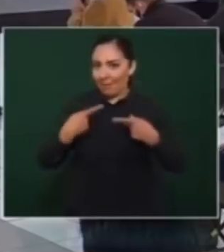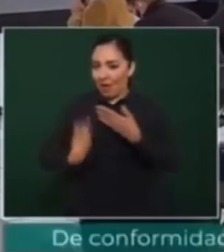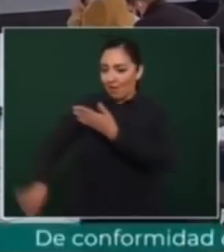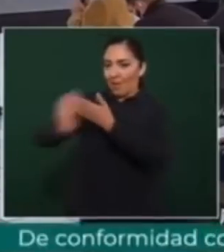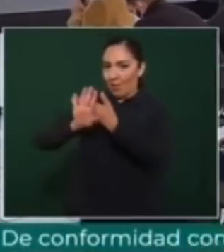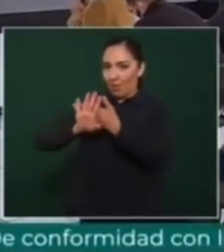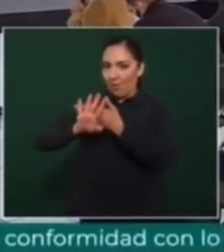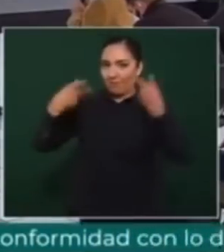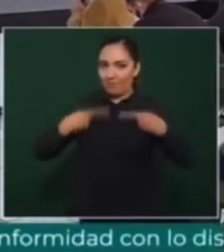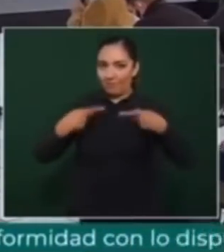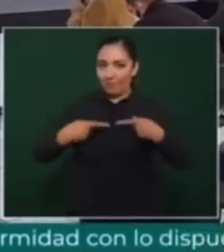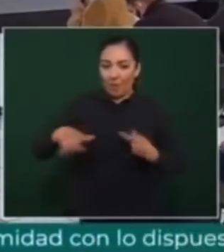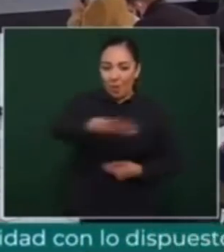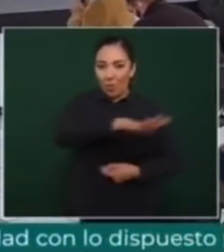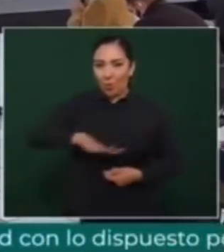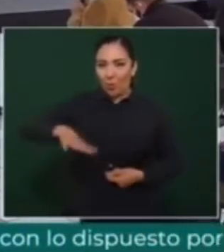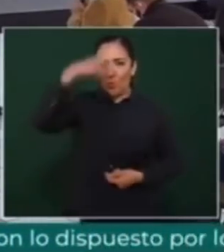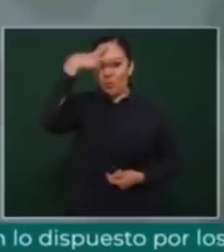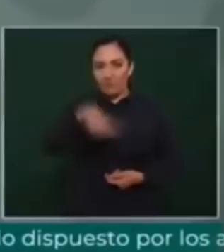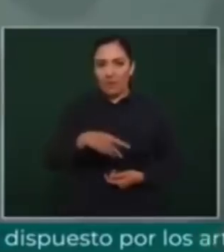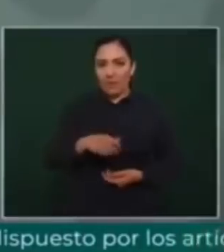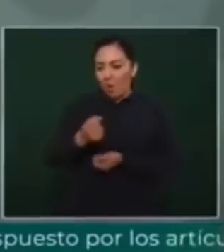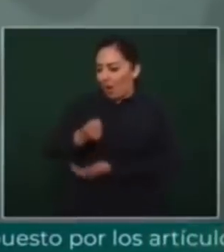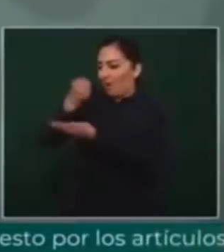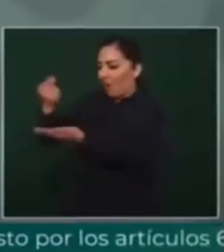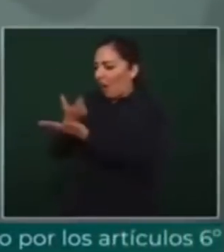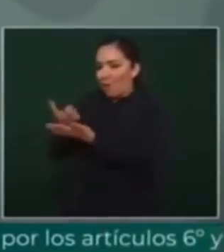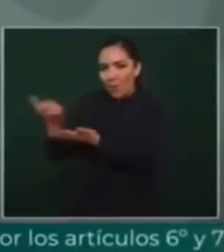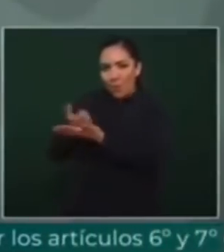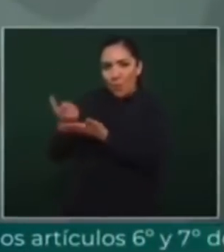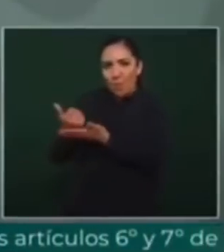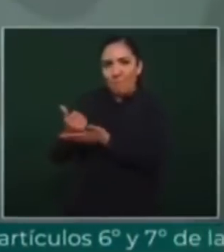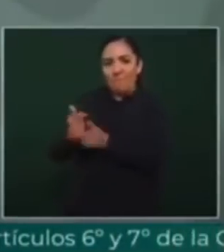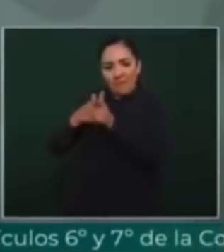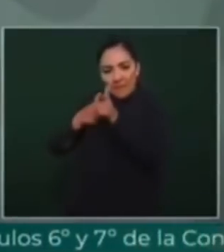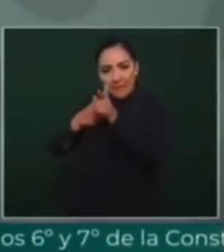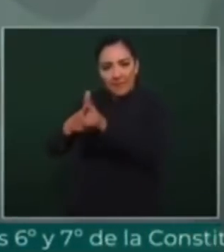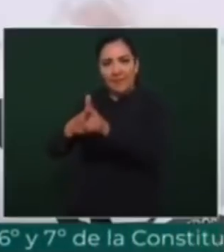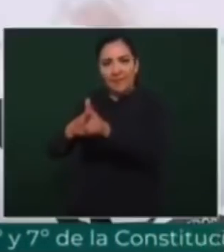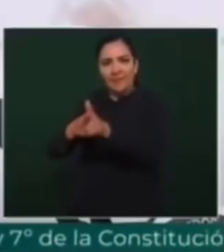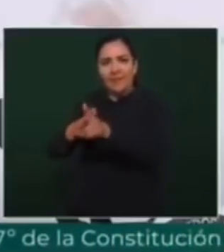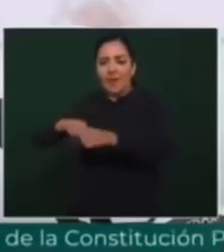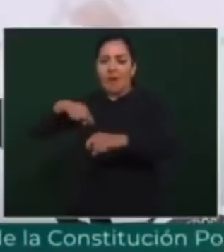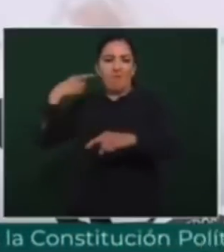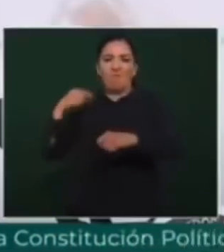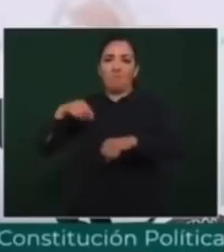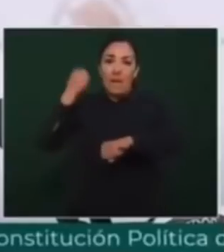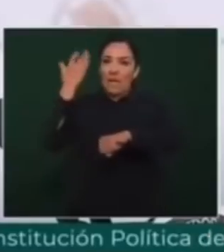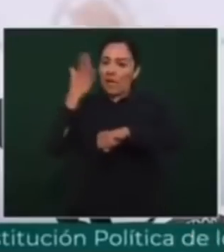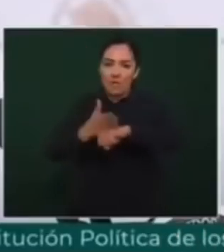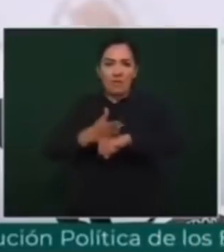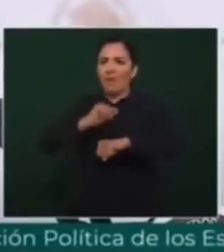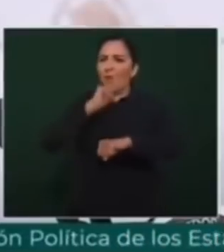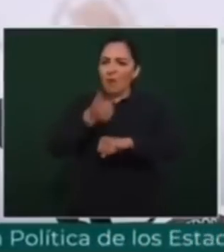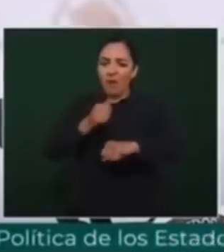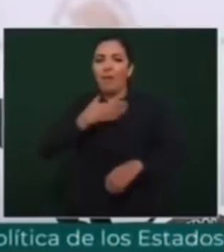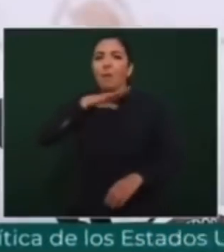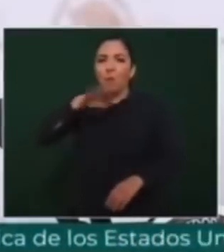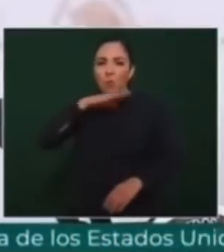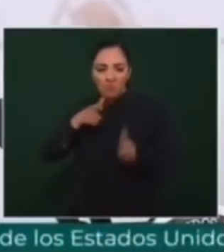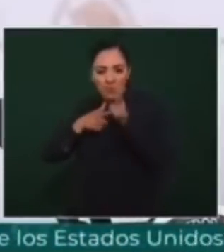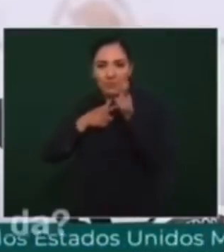pueblo. Les pagan todo ese dinero para mantener el régimen de opresión, de injusticias y de corrupción. Y es